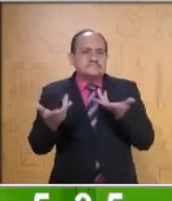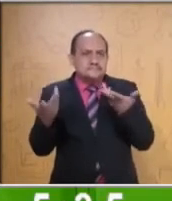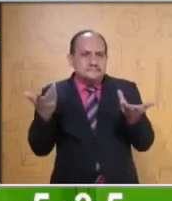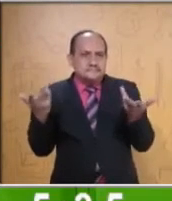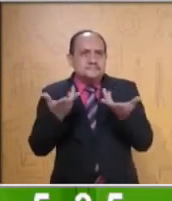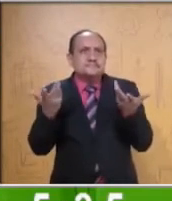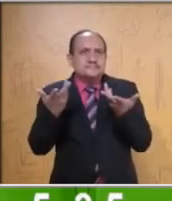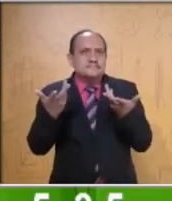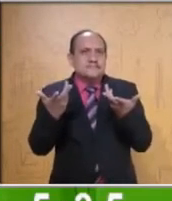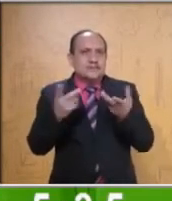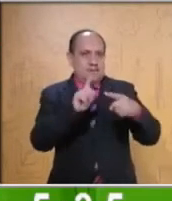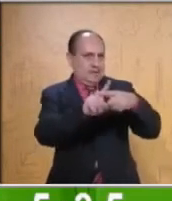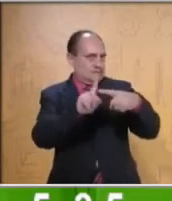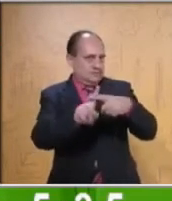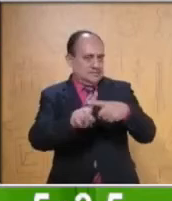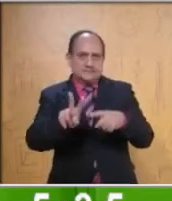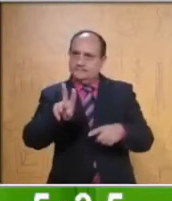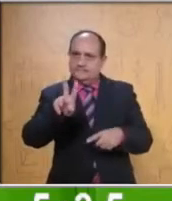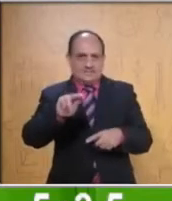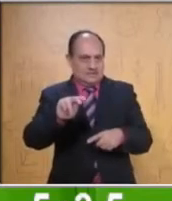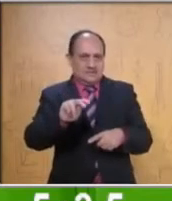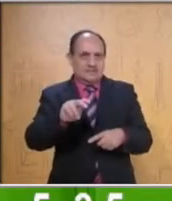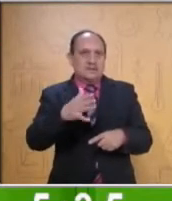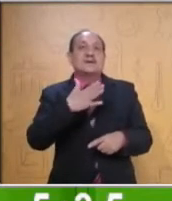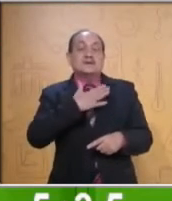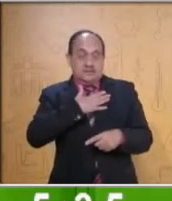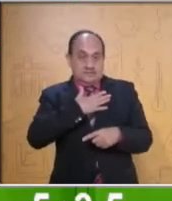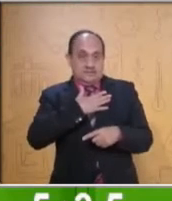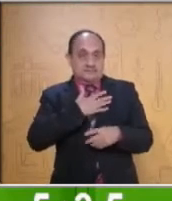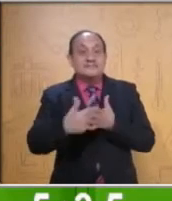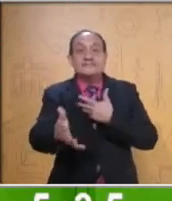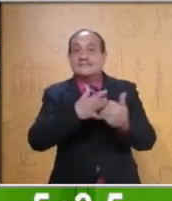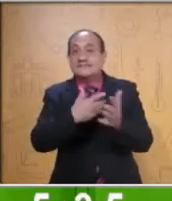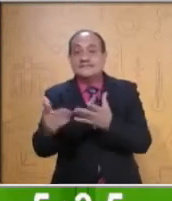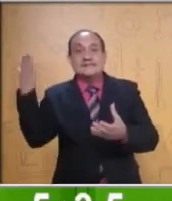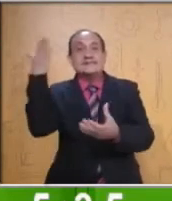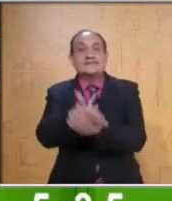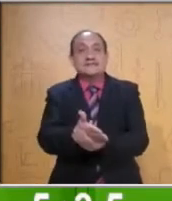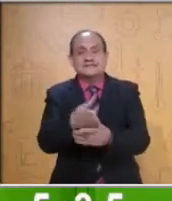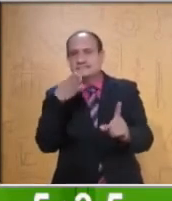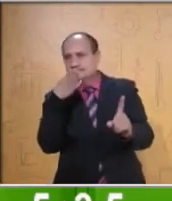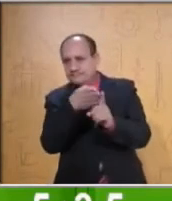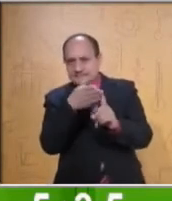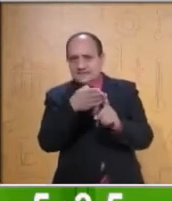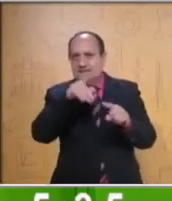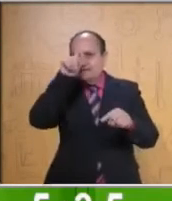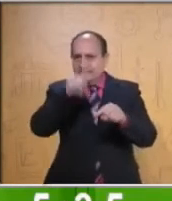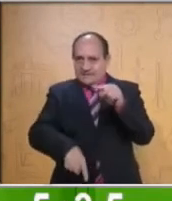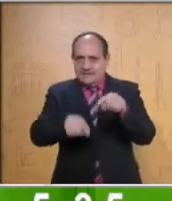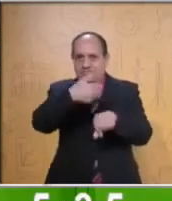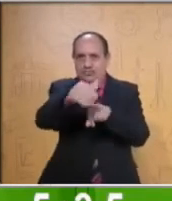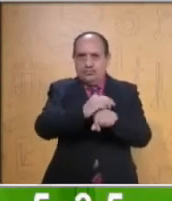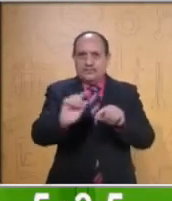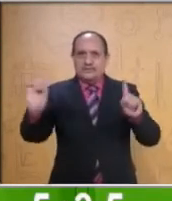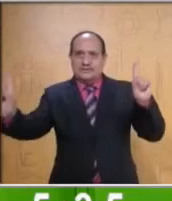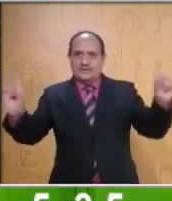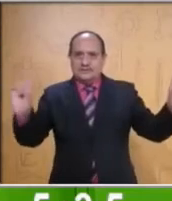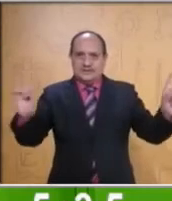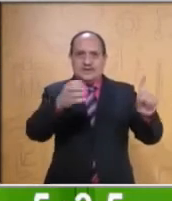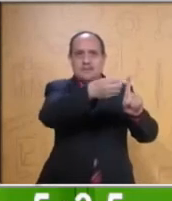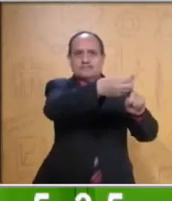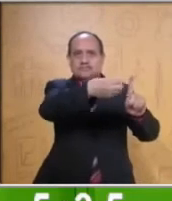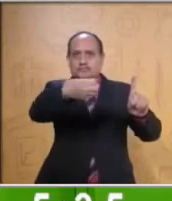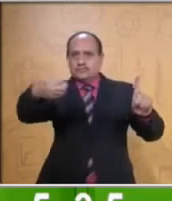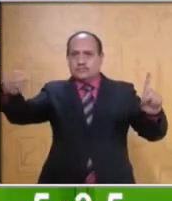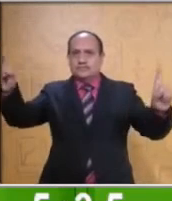aquí no voy a sumar. Yo lo que voy a hacer es ir eliminando en los extremos, como lo habíamos